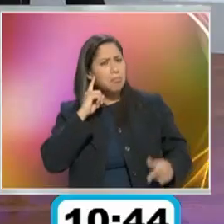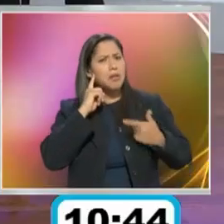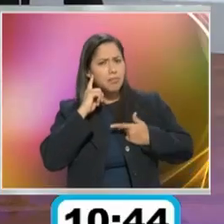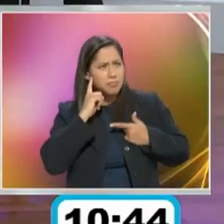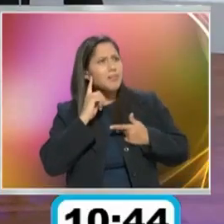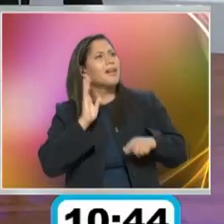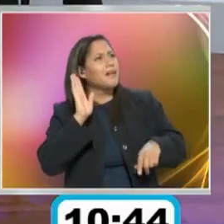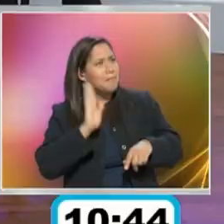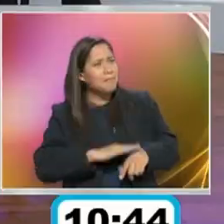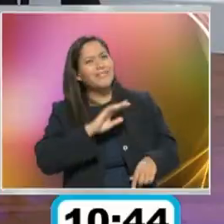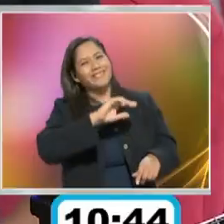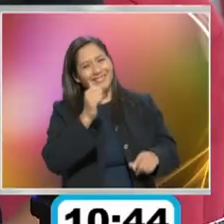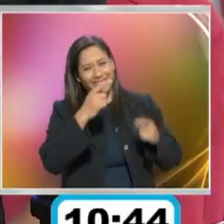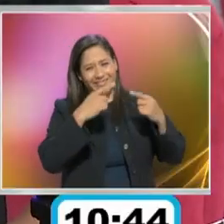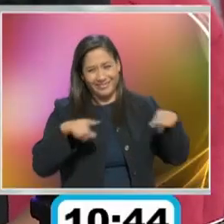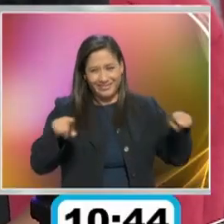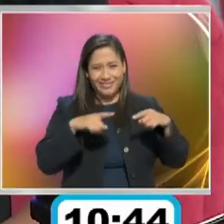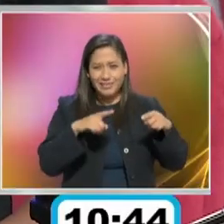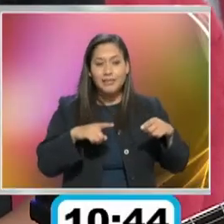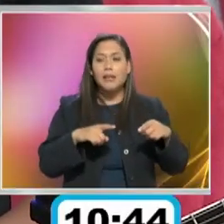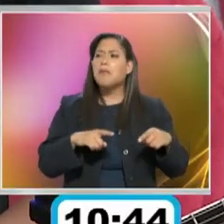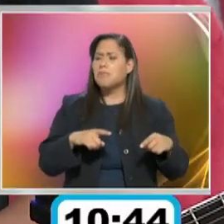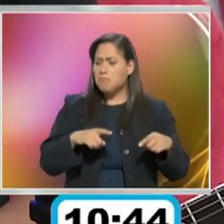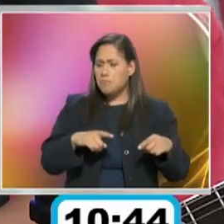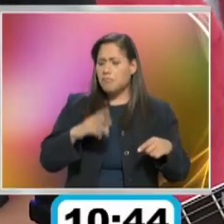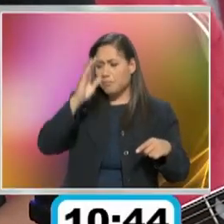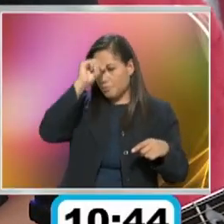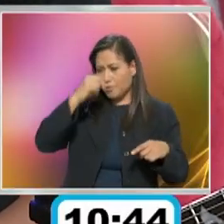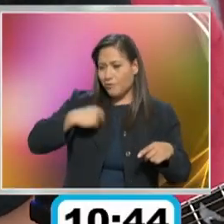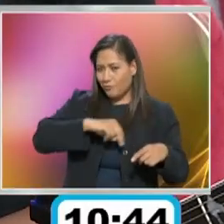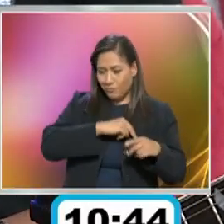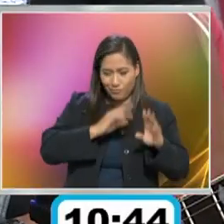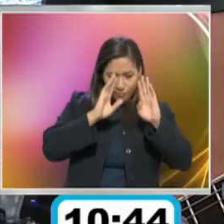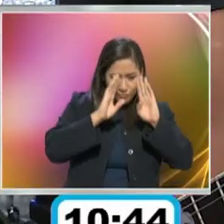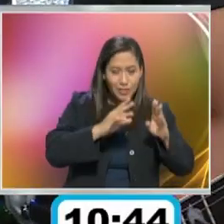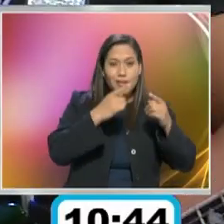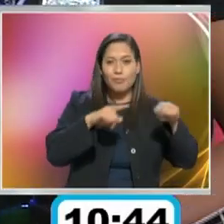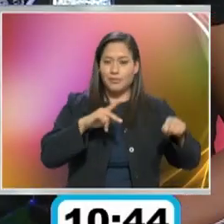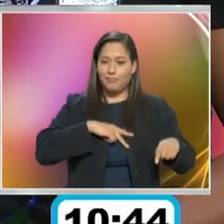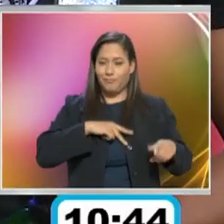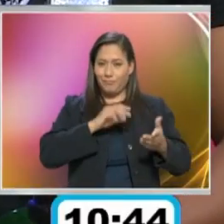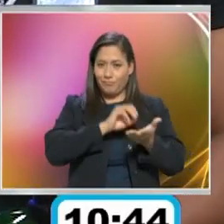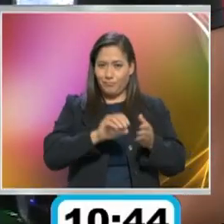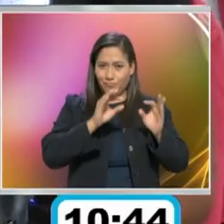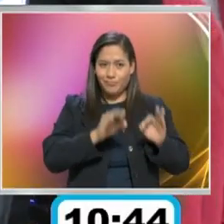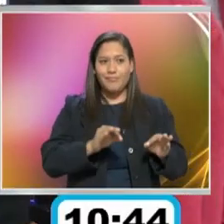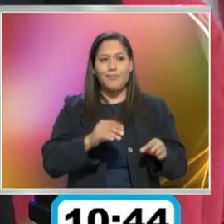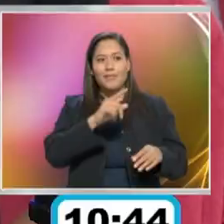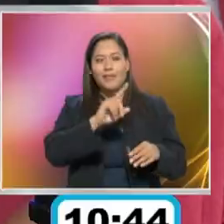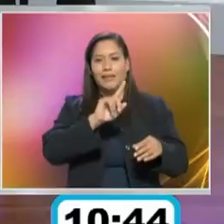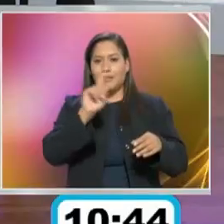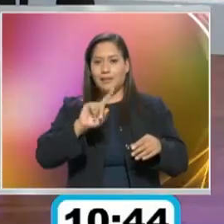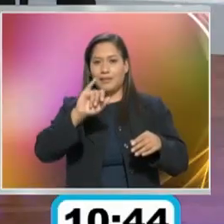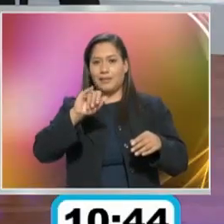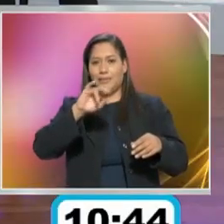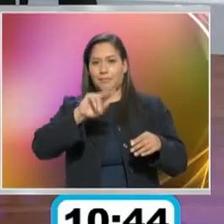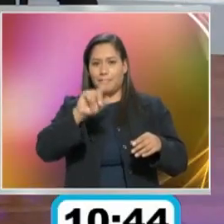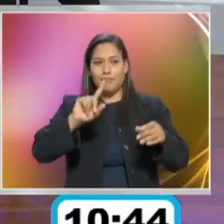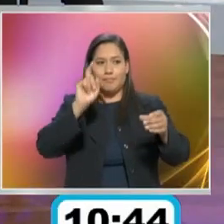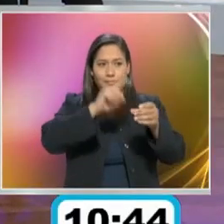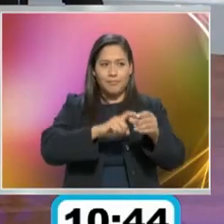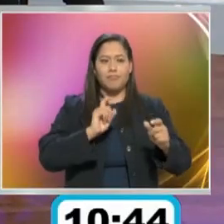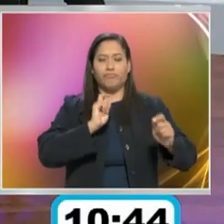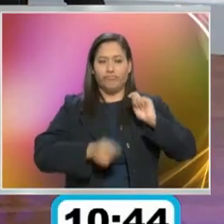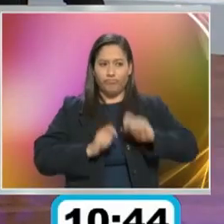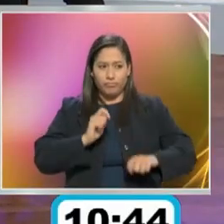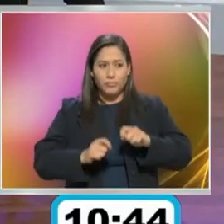a pedir la música que nosotros traíamos y decidimos enfocarnos totalmente en la música original. Entró Zeta Jiménez, que es el baterista, Sí. y con